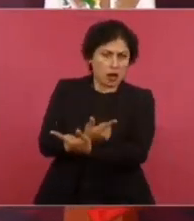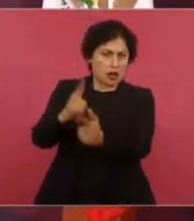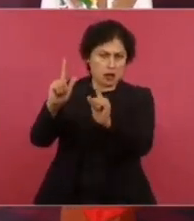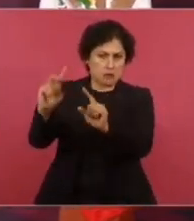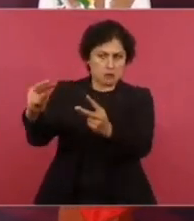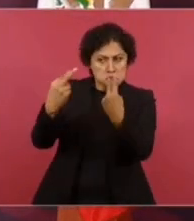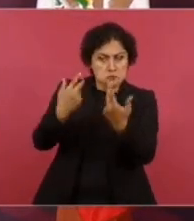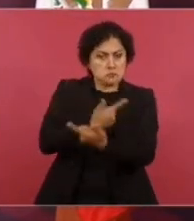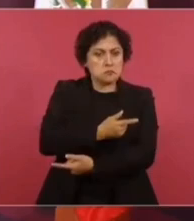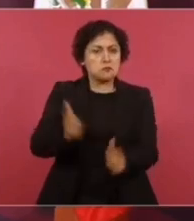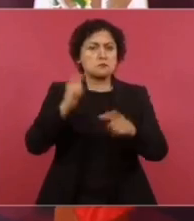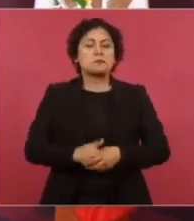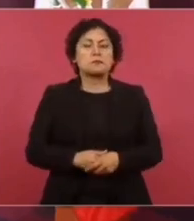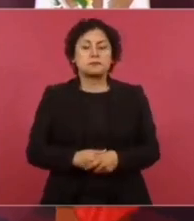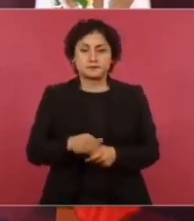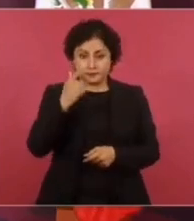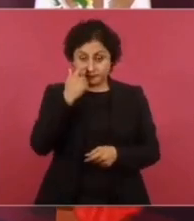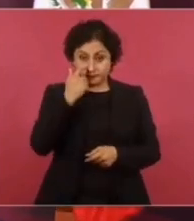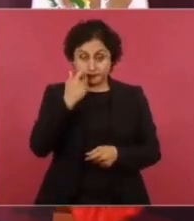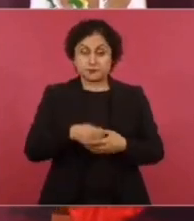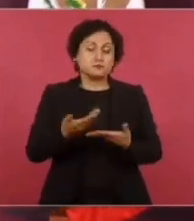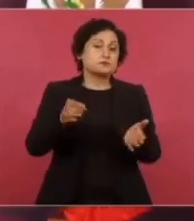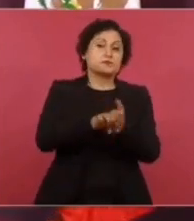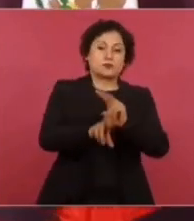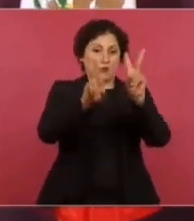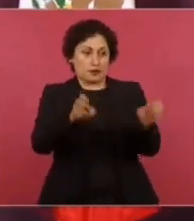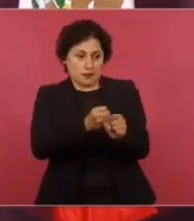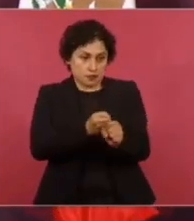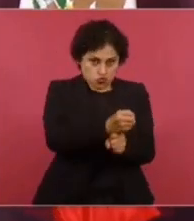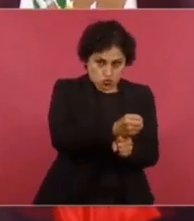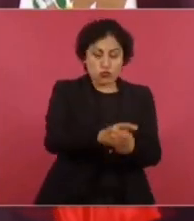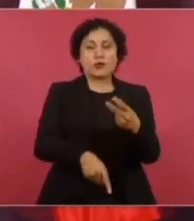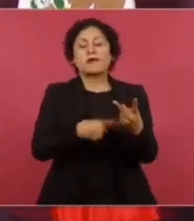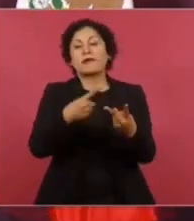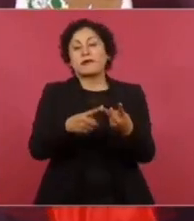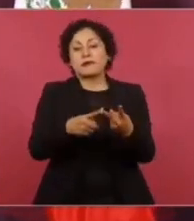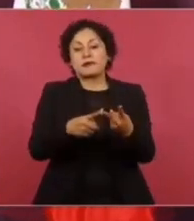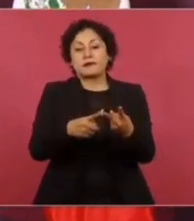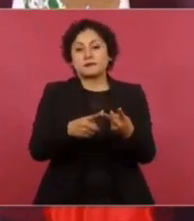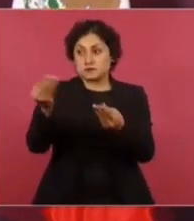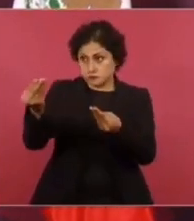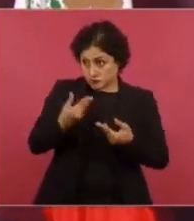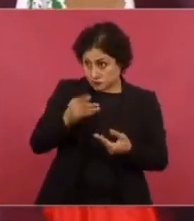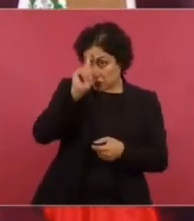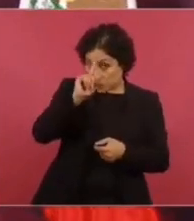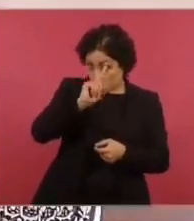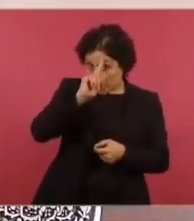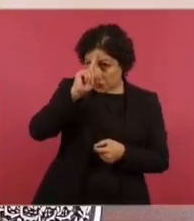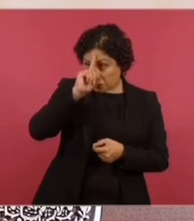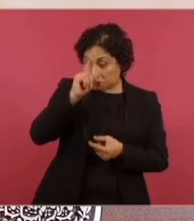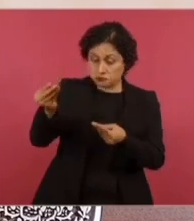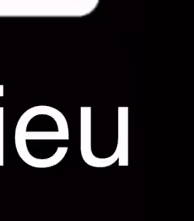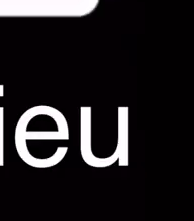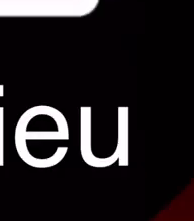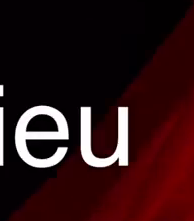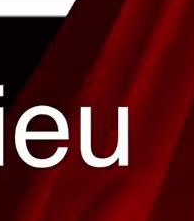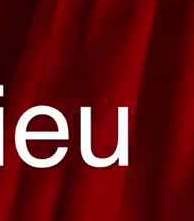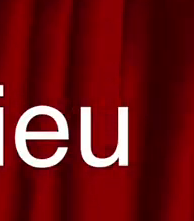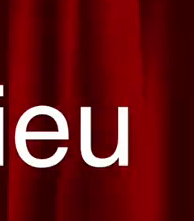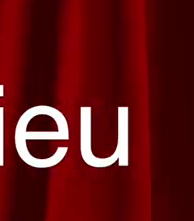y cuando se trata de torturas y este hay recomendaciones organismos internacionales